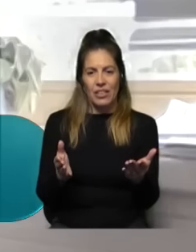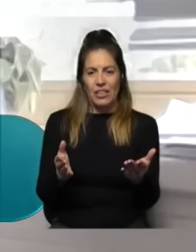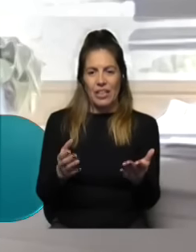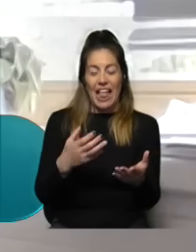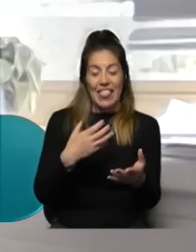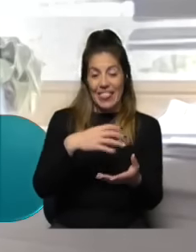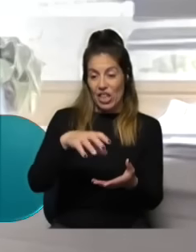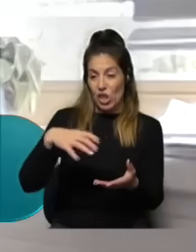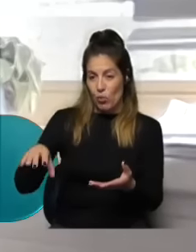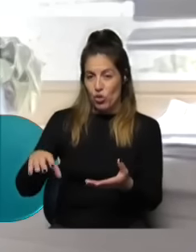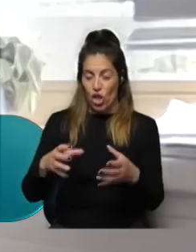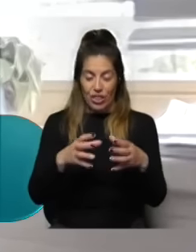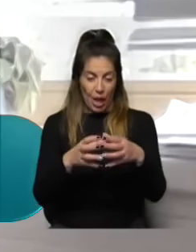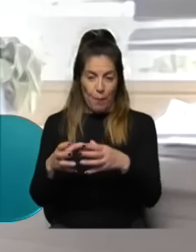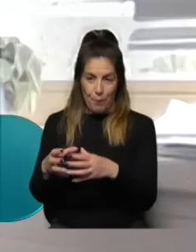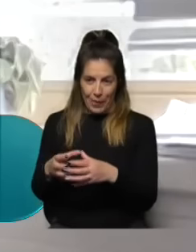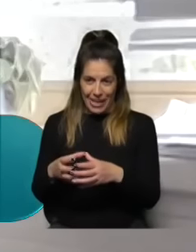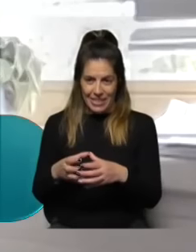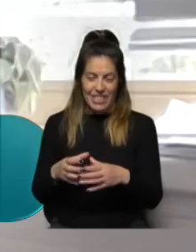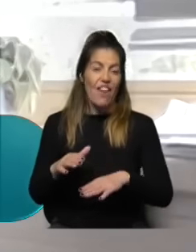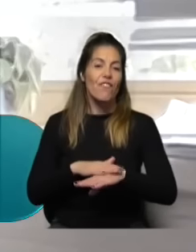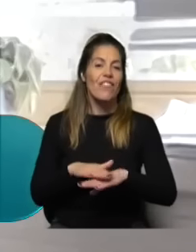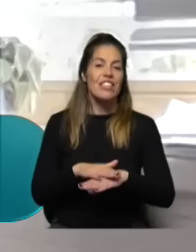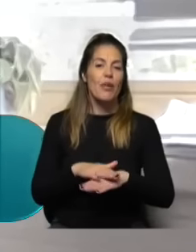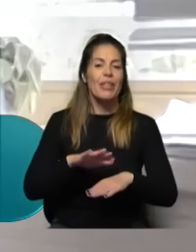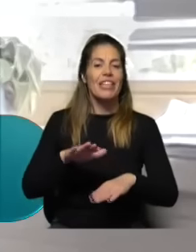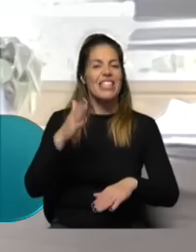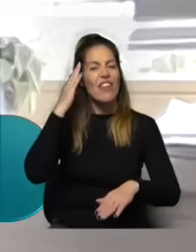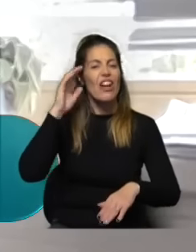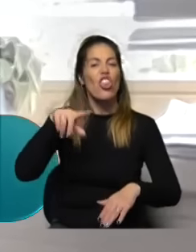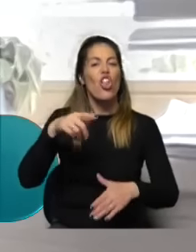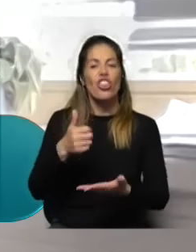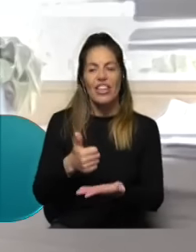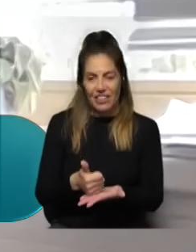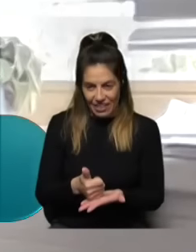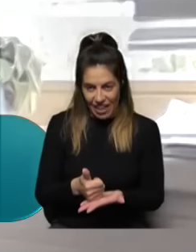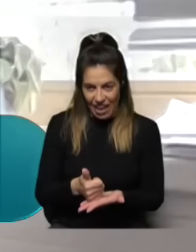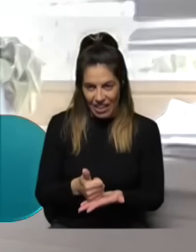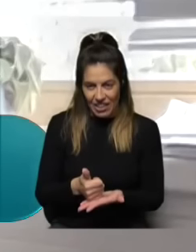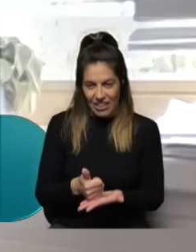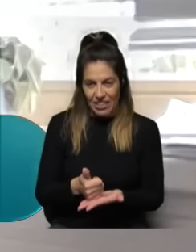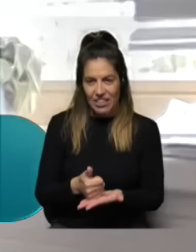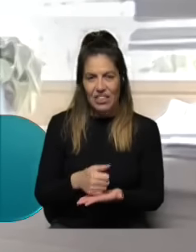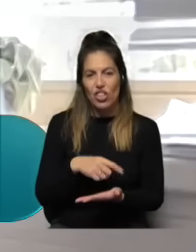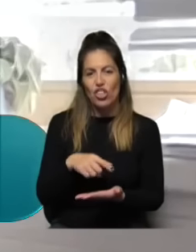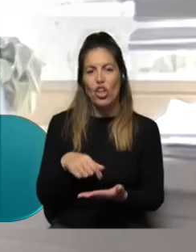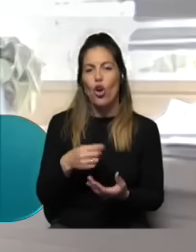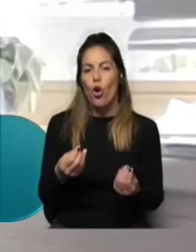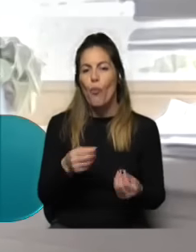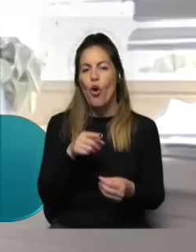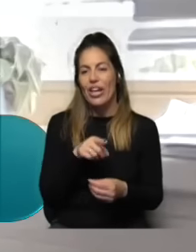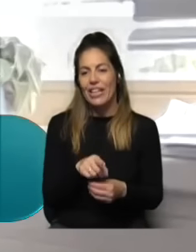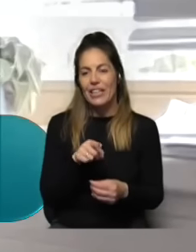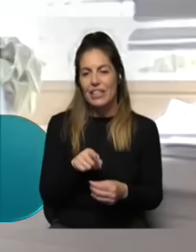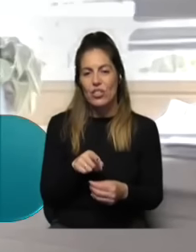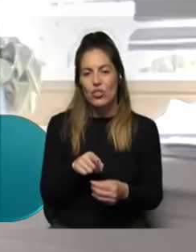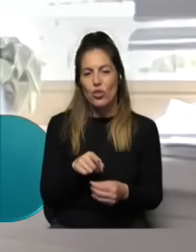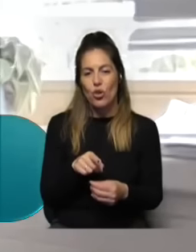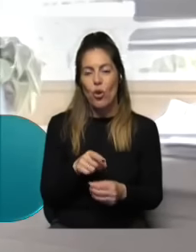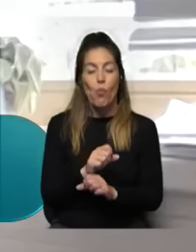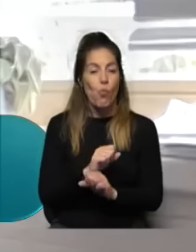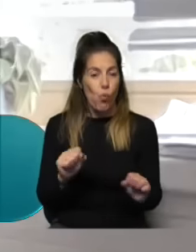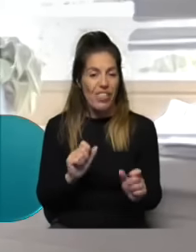distribución de especies, que se llama, que es básicamente saber dónde están, en qué partes del continente están y cómo eso, bueno,